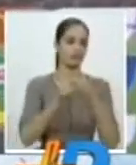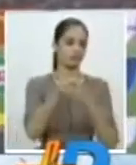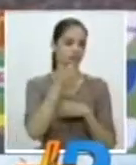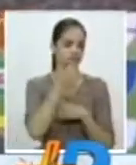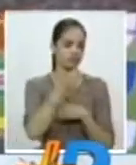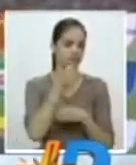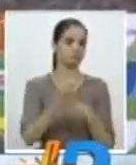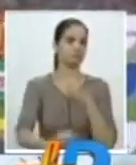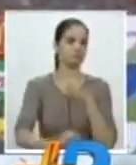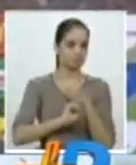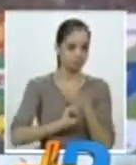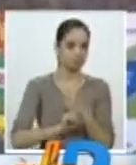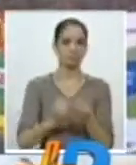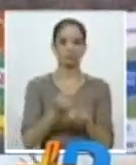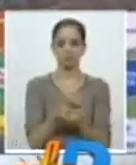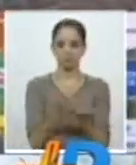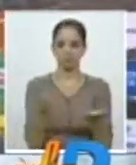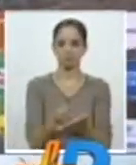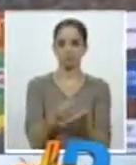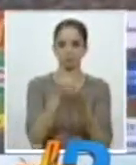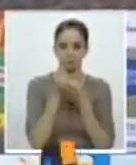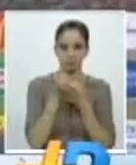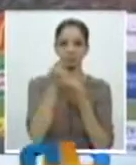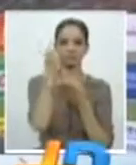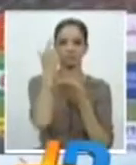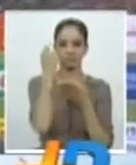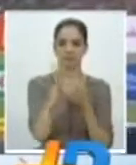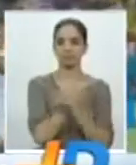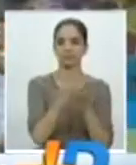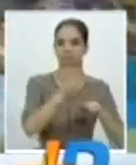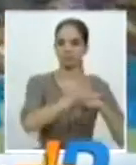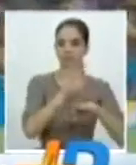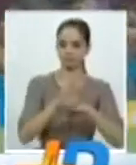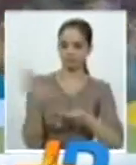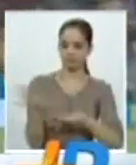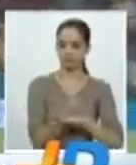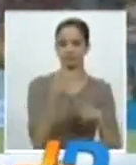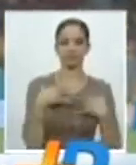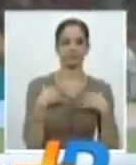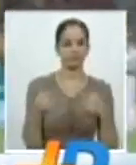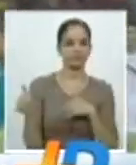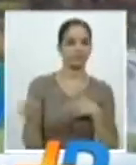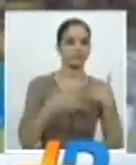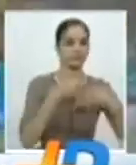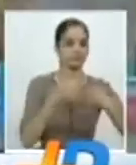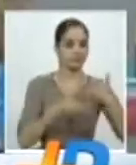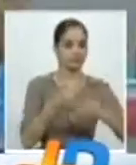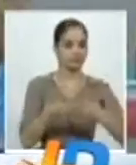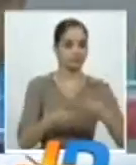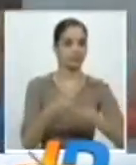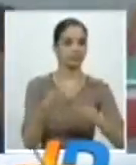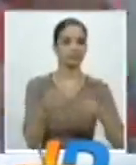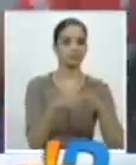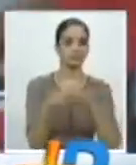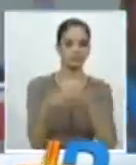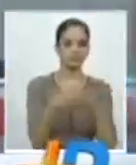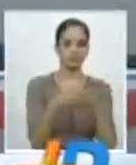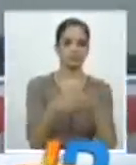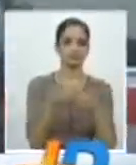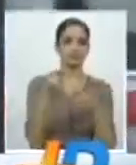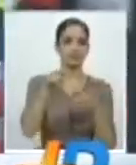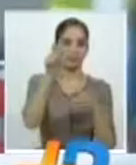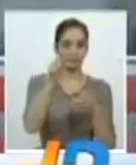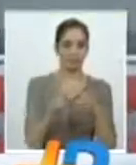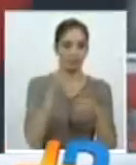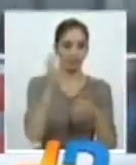apoyado, han entendido cosas y estamos felices, y que el pueblo costarricense esté feliz. En su trayectoria con la selección de los Ticos, el santandereano llena de orgullo